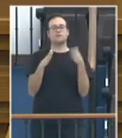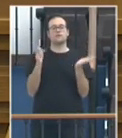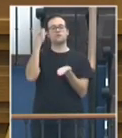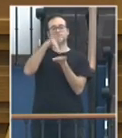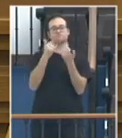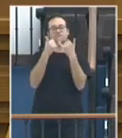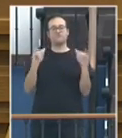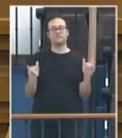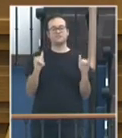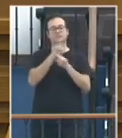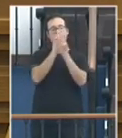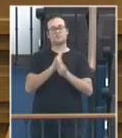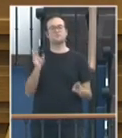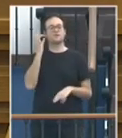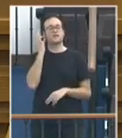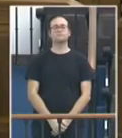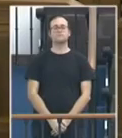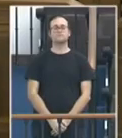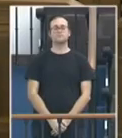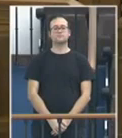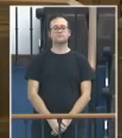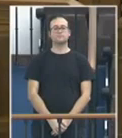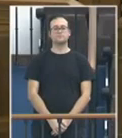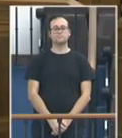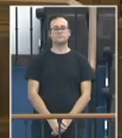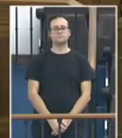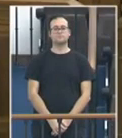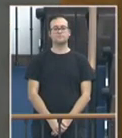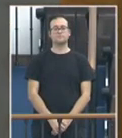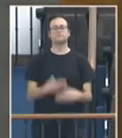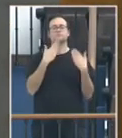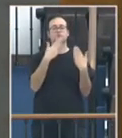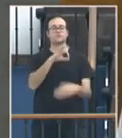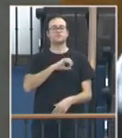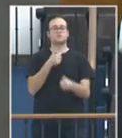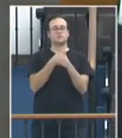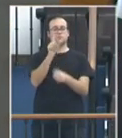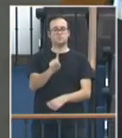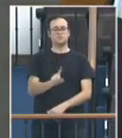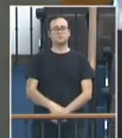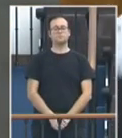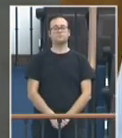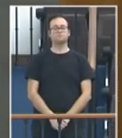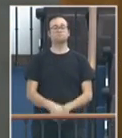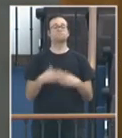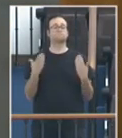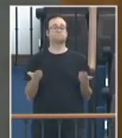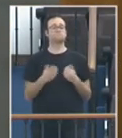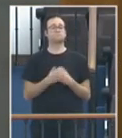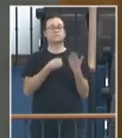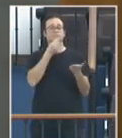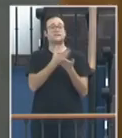desde aquel 8 de marzo de 1908 en Nueva York, cuando un empresario quemó la fábrica